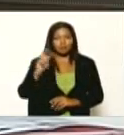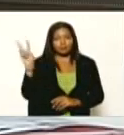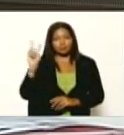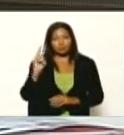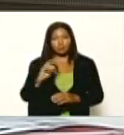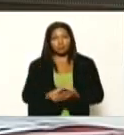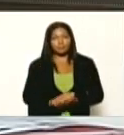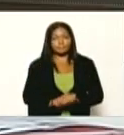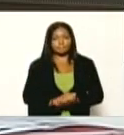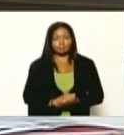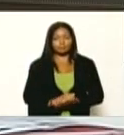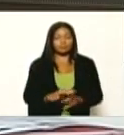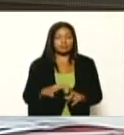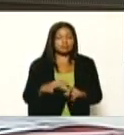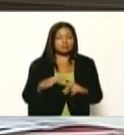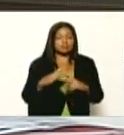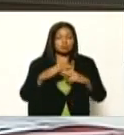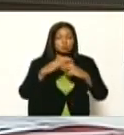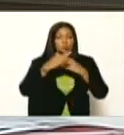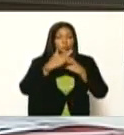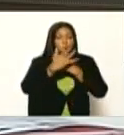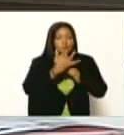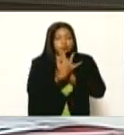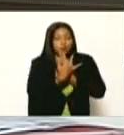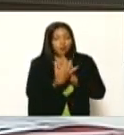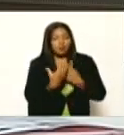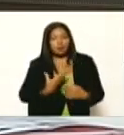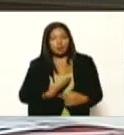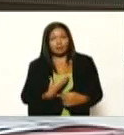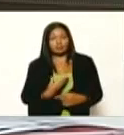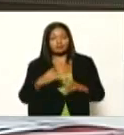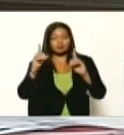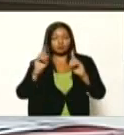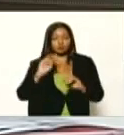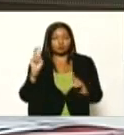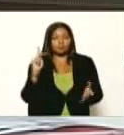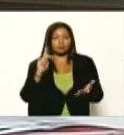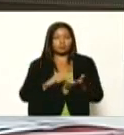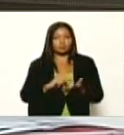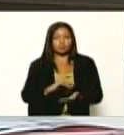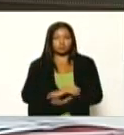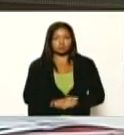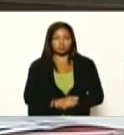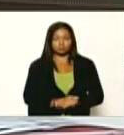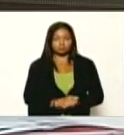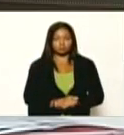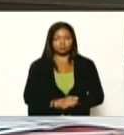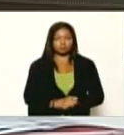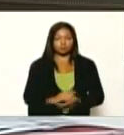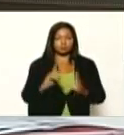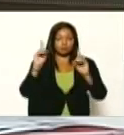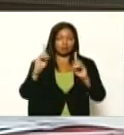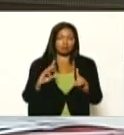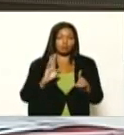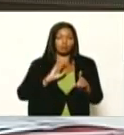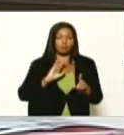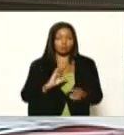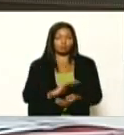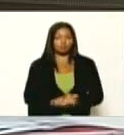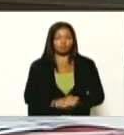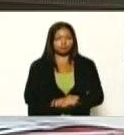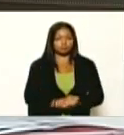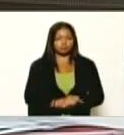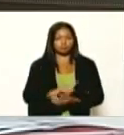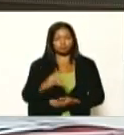están en una situación en que el alcalde decidió no participar, alcalde en ejercicio, o que